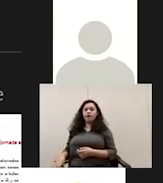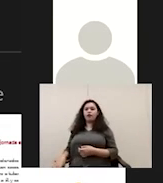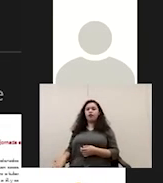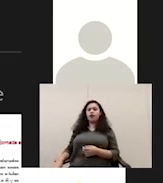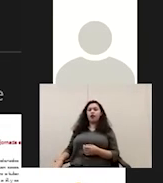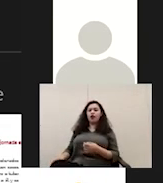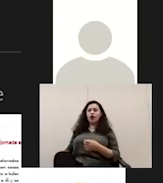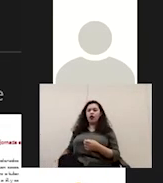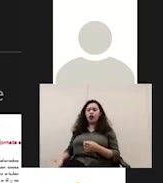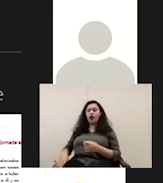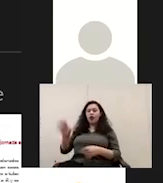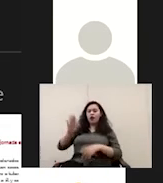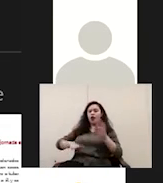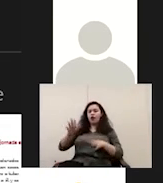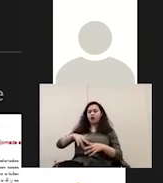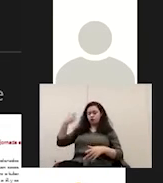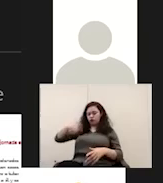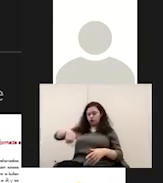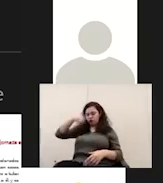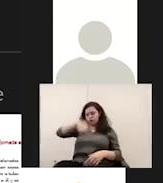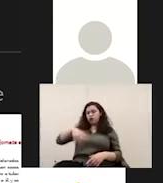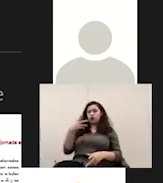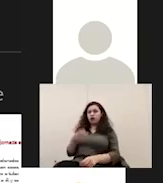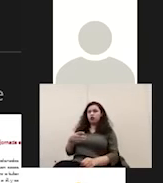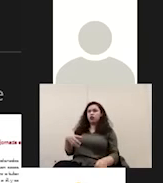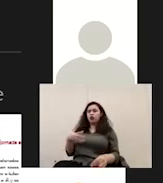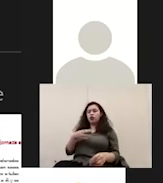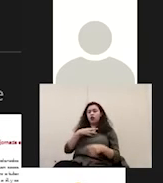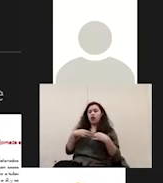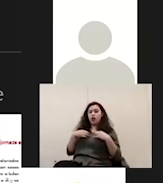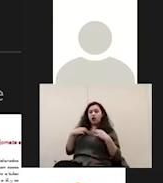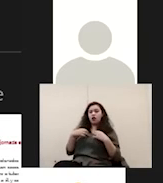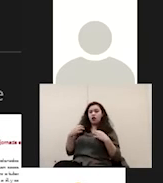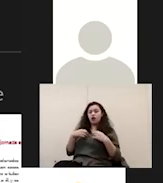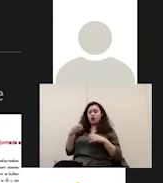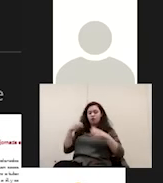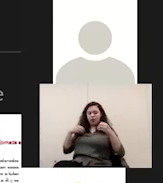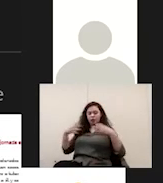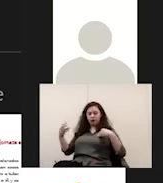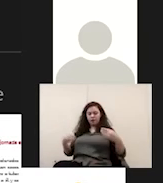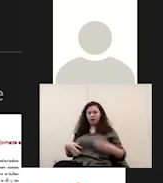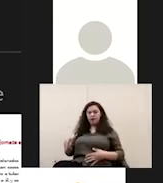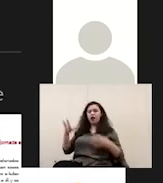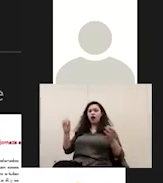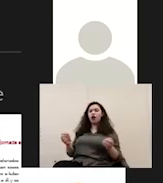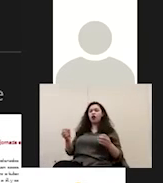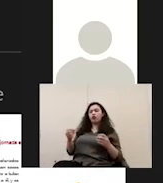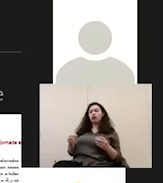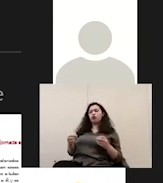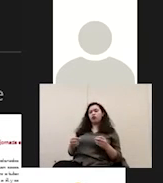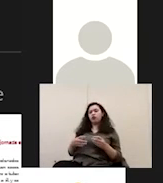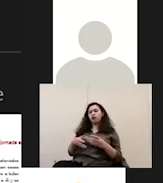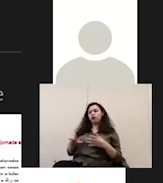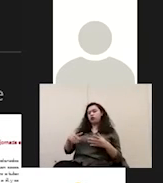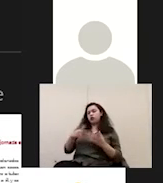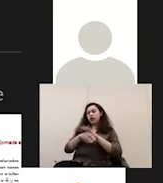rocían y hasta nos ensucian la ropa o nos la despintan, ¿no? Entonces, no es necesario que le pongan gel, que le midan la temperatura